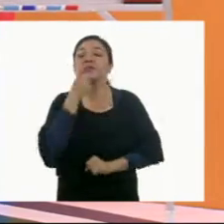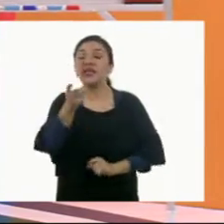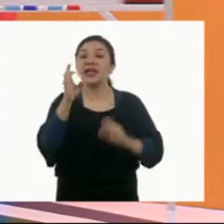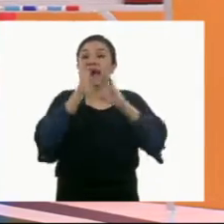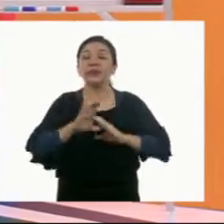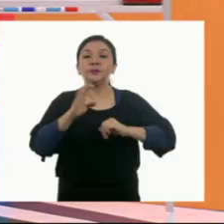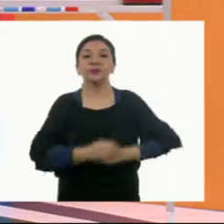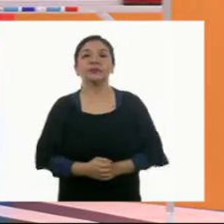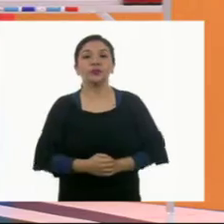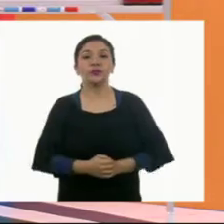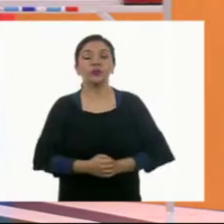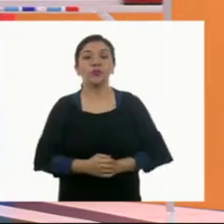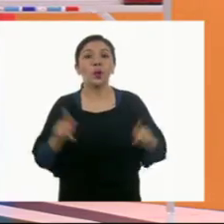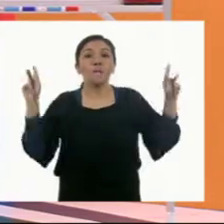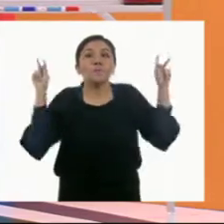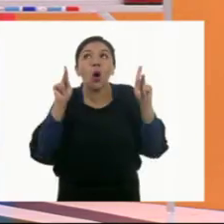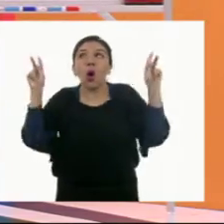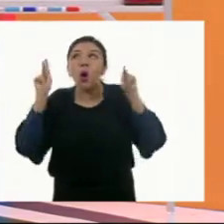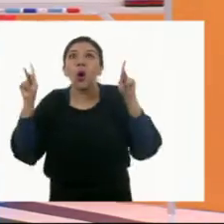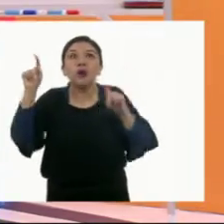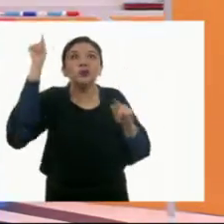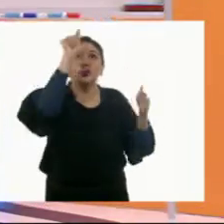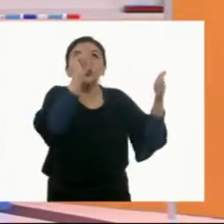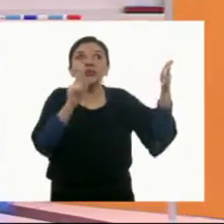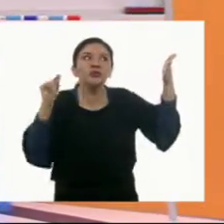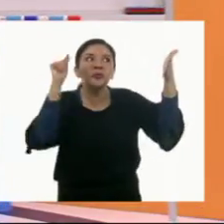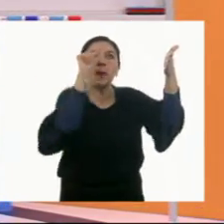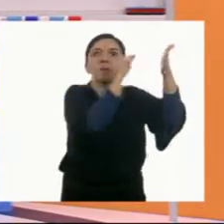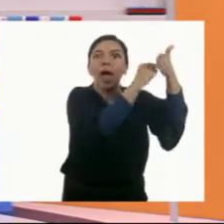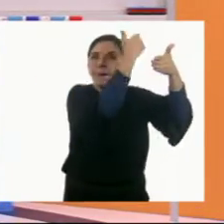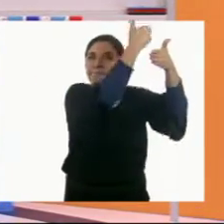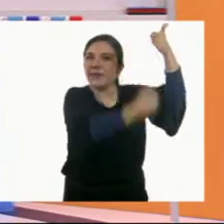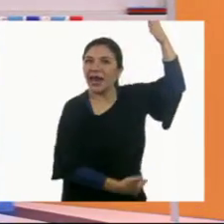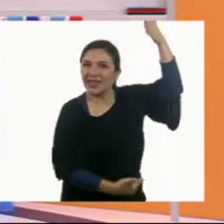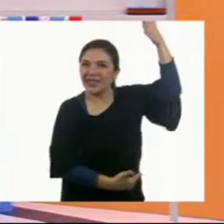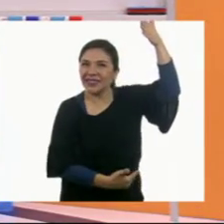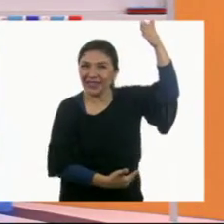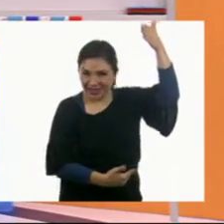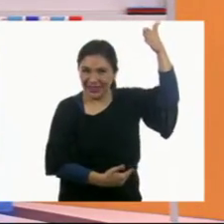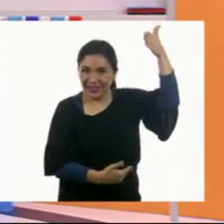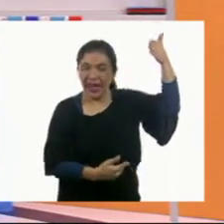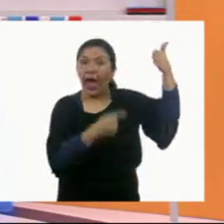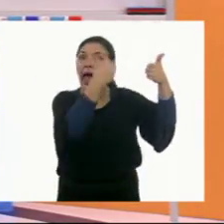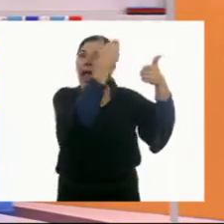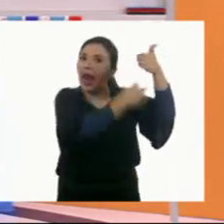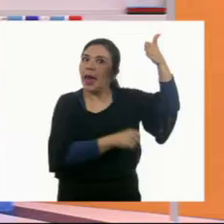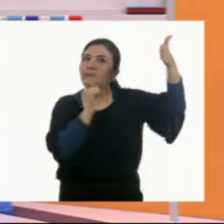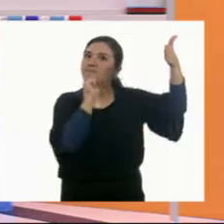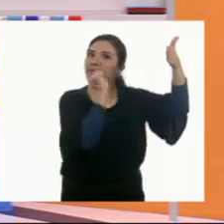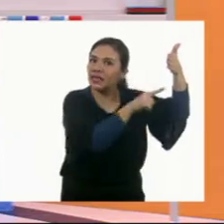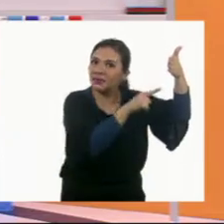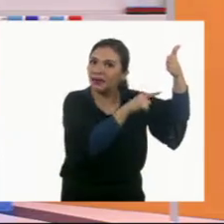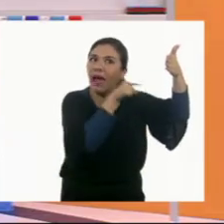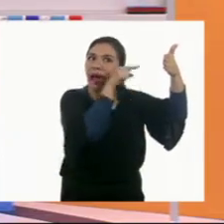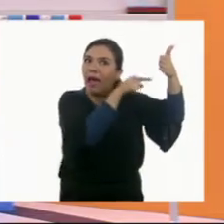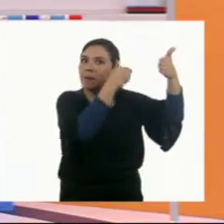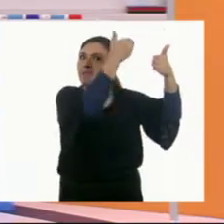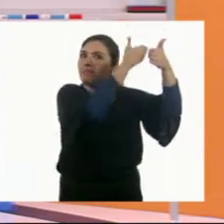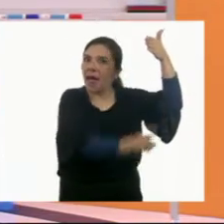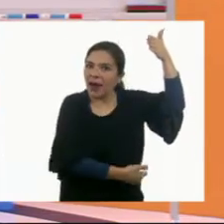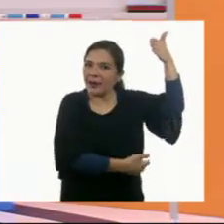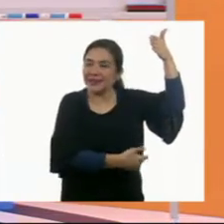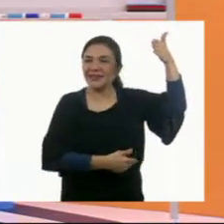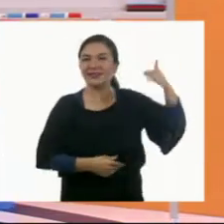decía: una mosca parada en la pared, en la pared, en la